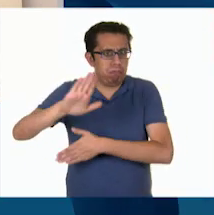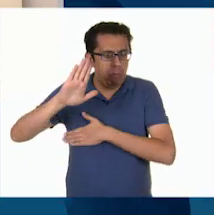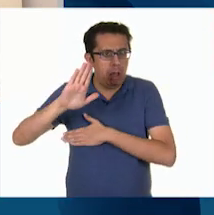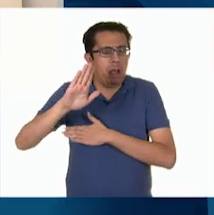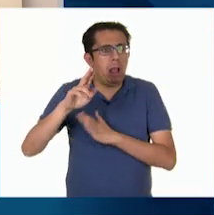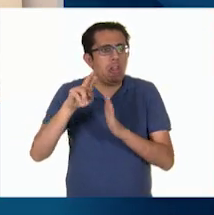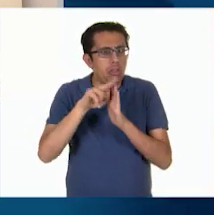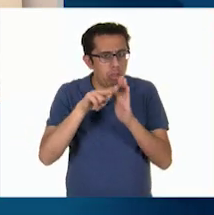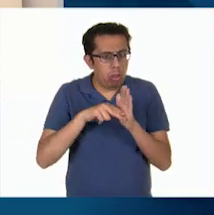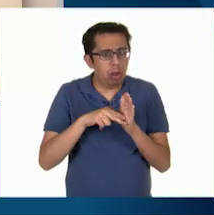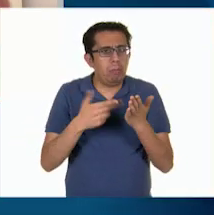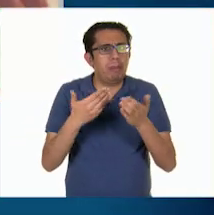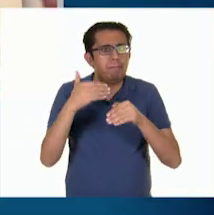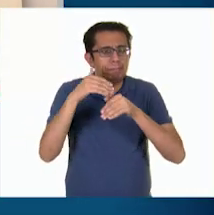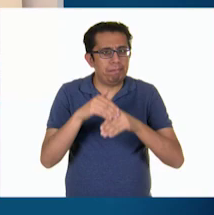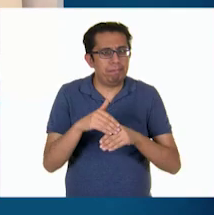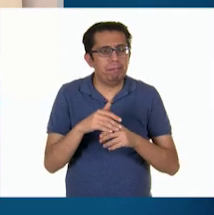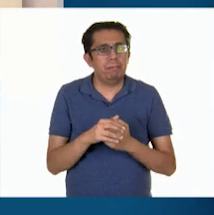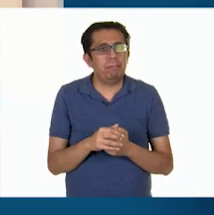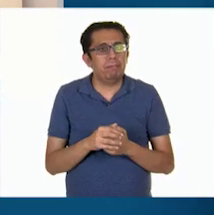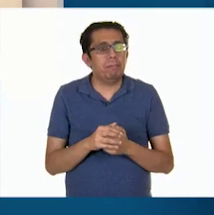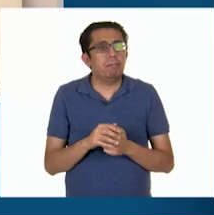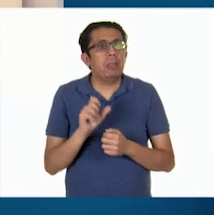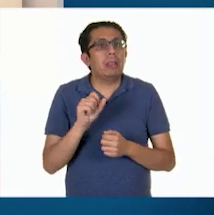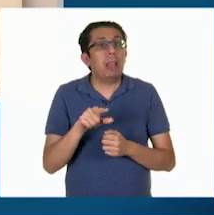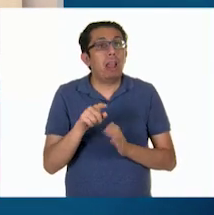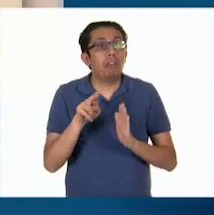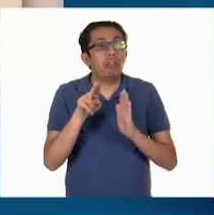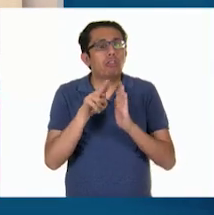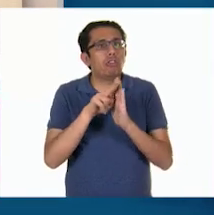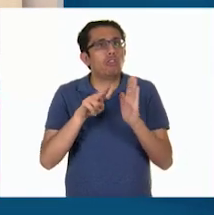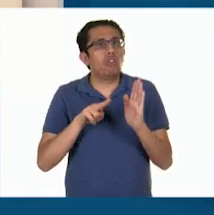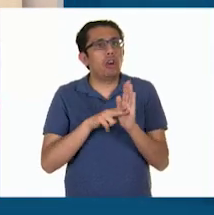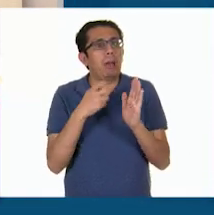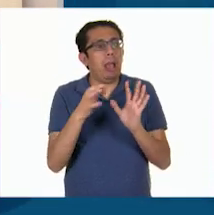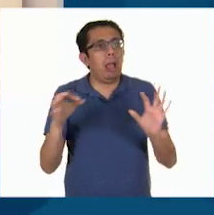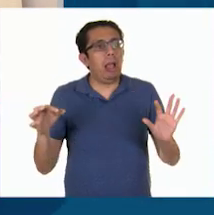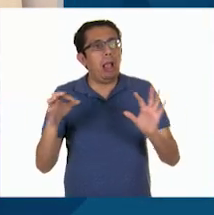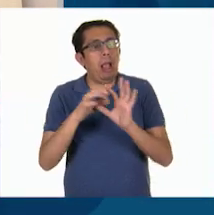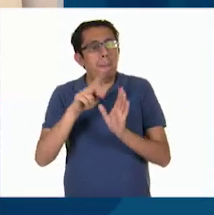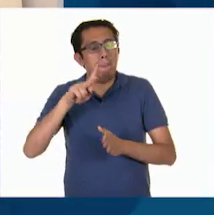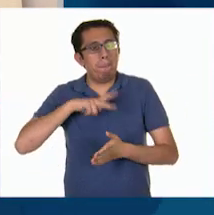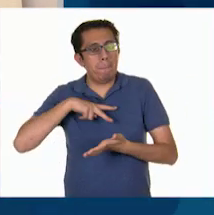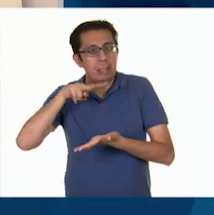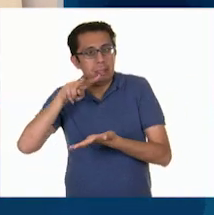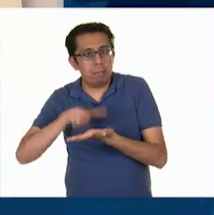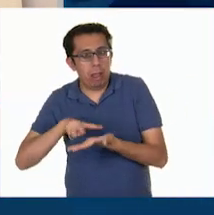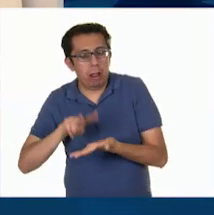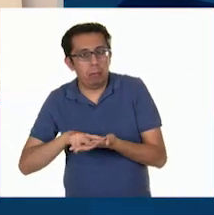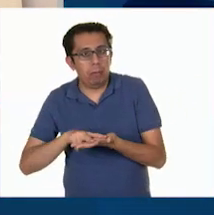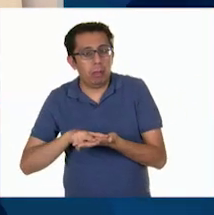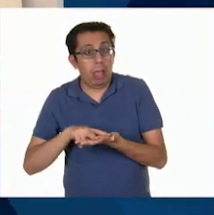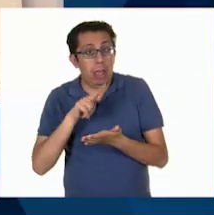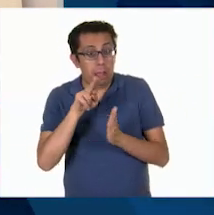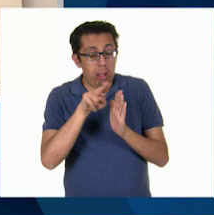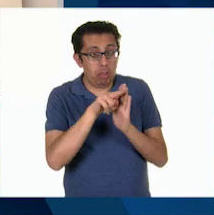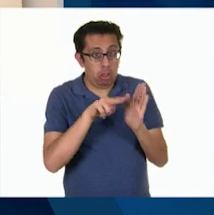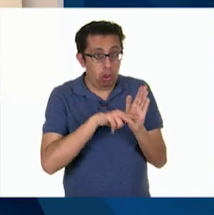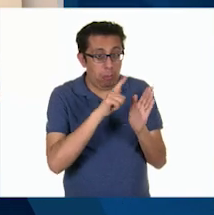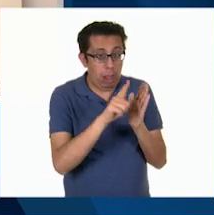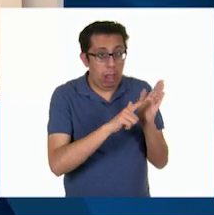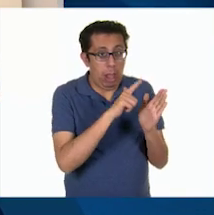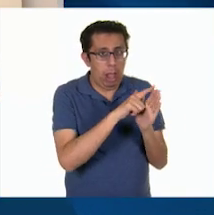¿Qué significa esto? Que las normas estén dentro de tus valores, tú te apropies de las normas